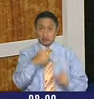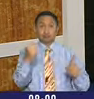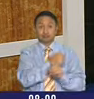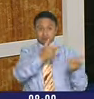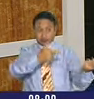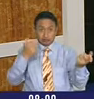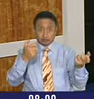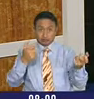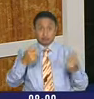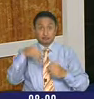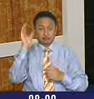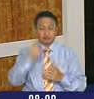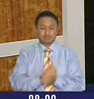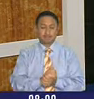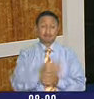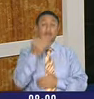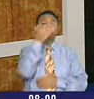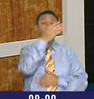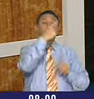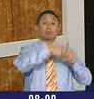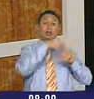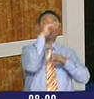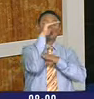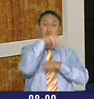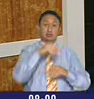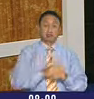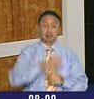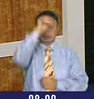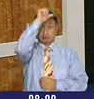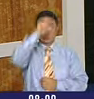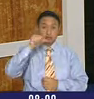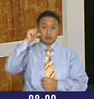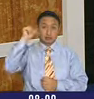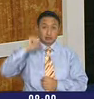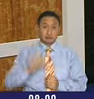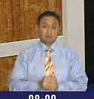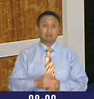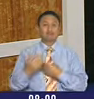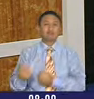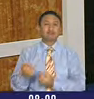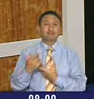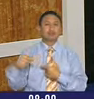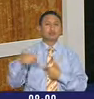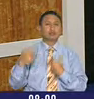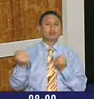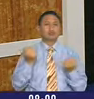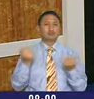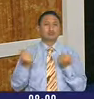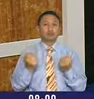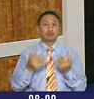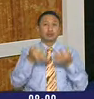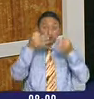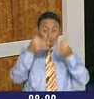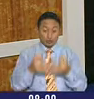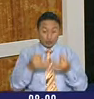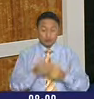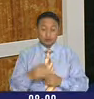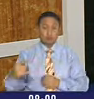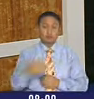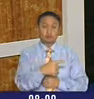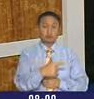gana. Vamos al mercado de San Roque. Ahí está Adriana Rojas, nos tiene informe de los operativos justamente que se